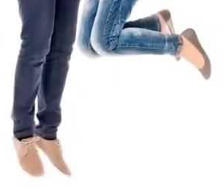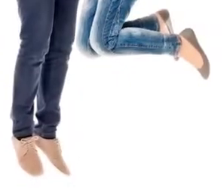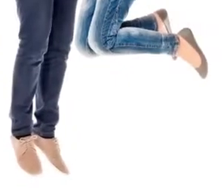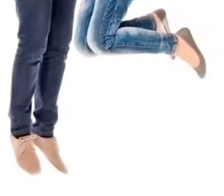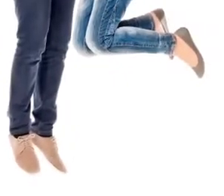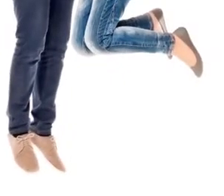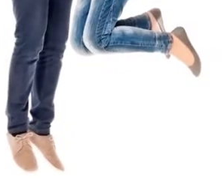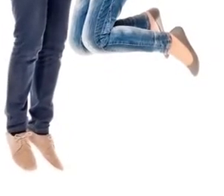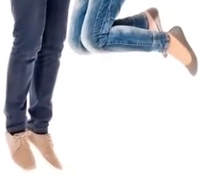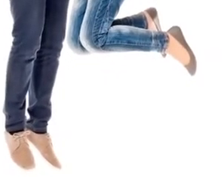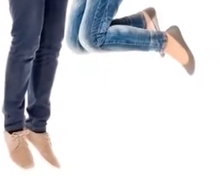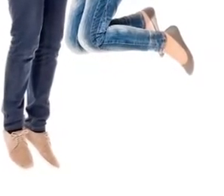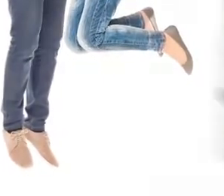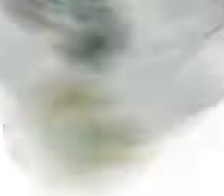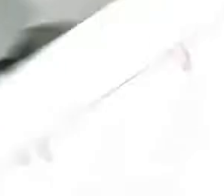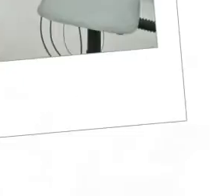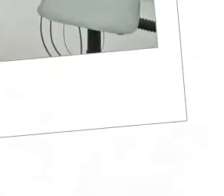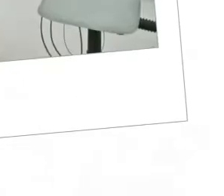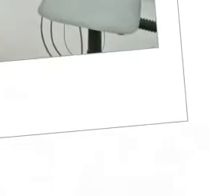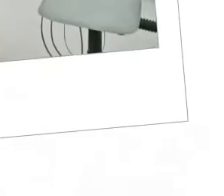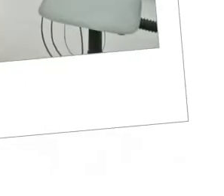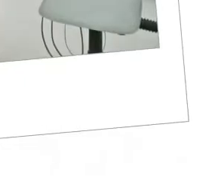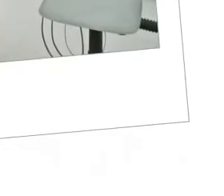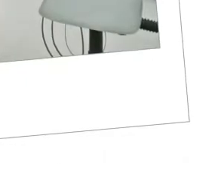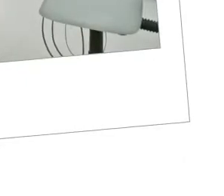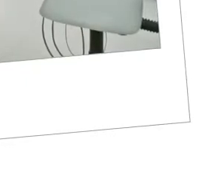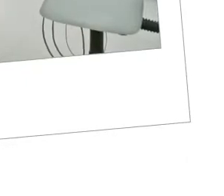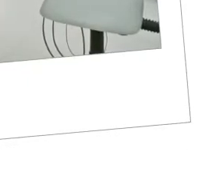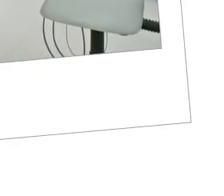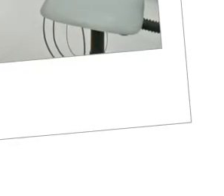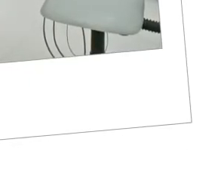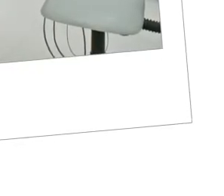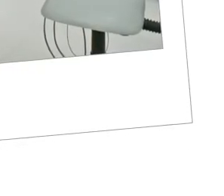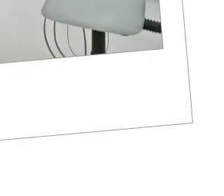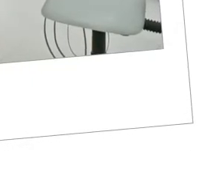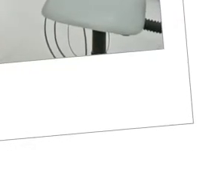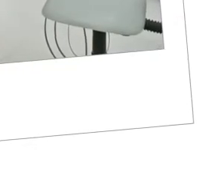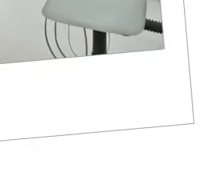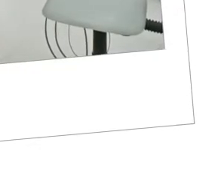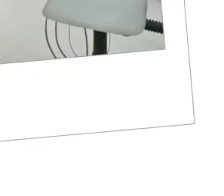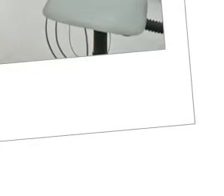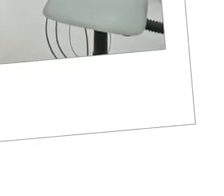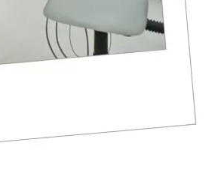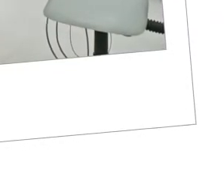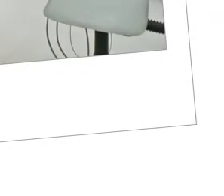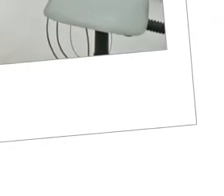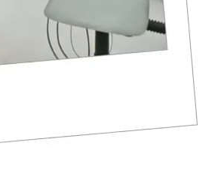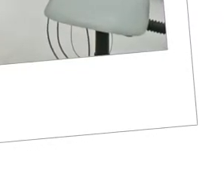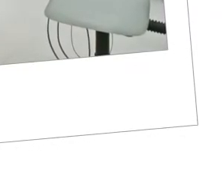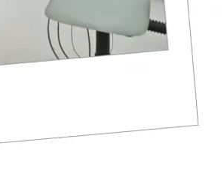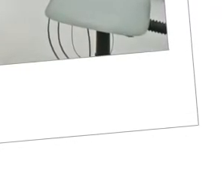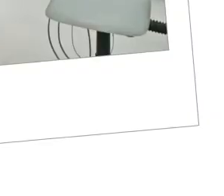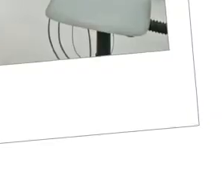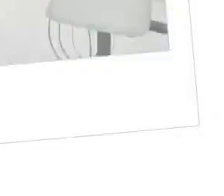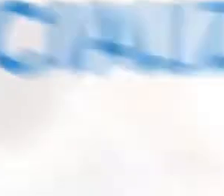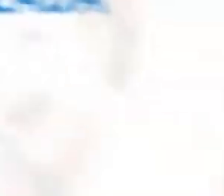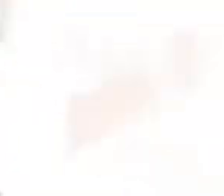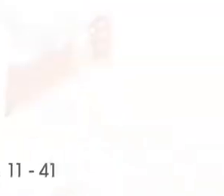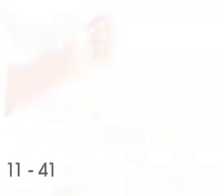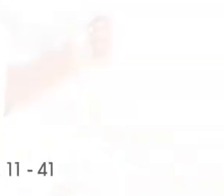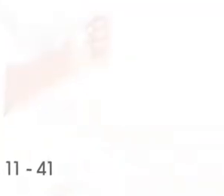Tu sonrisa saltará a la vista con la tecnología moderna de Chrome, Cavitron para limpieza avanzada, equipo de radiología, ortodoncia moderna,